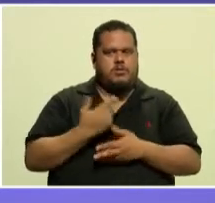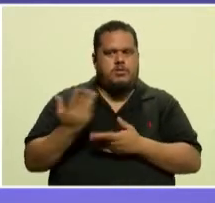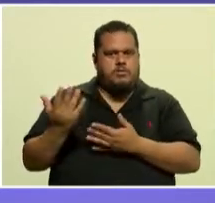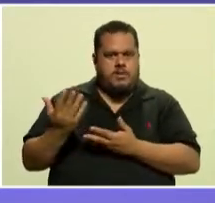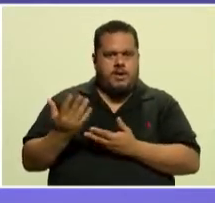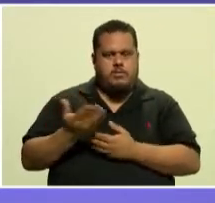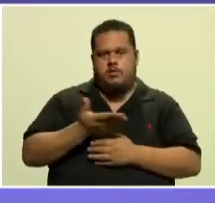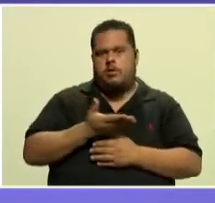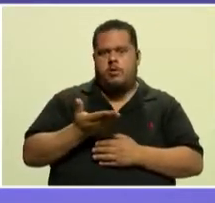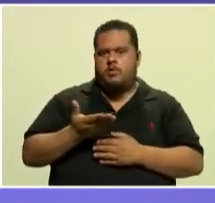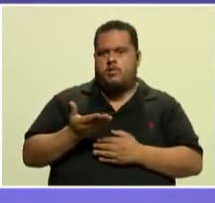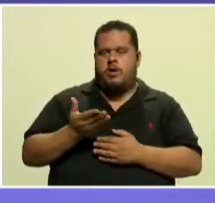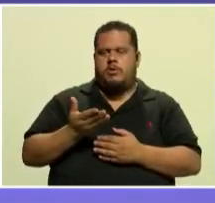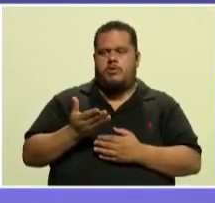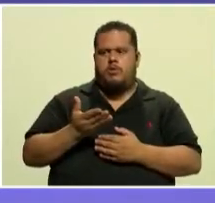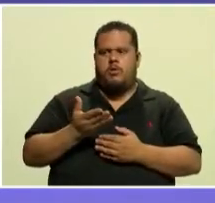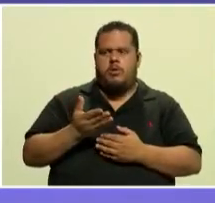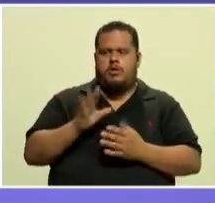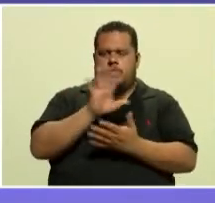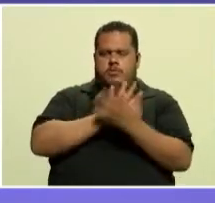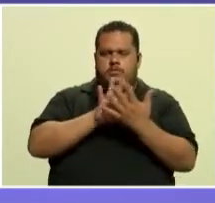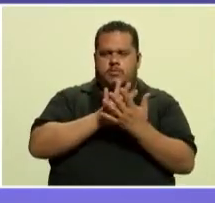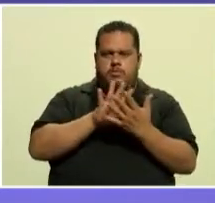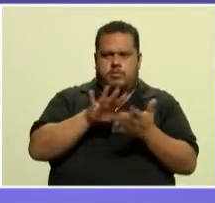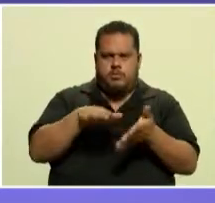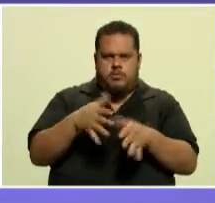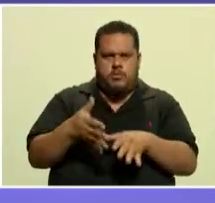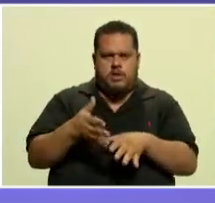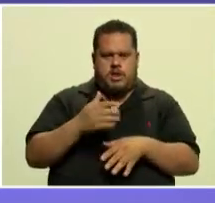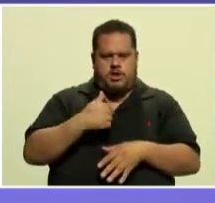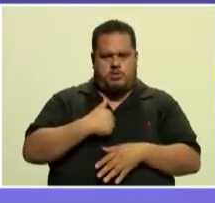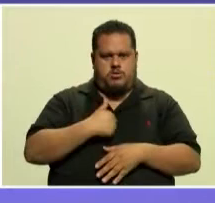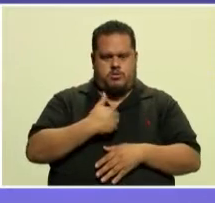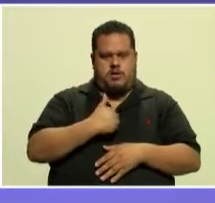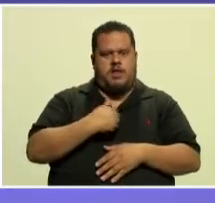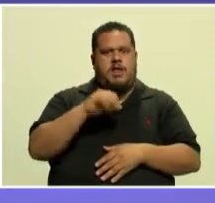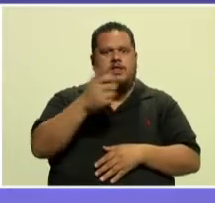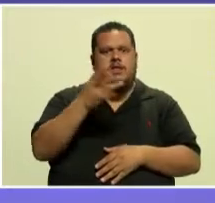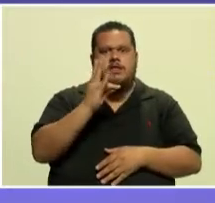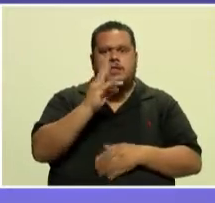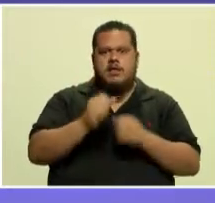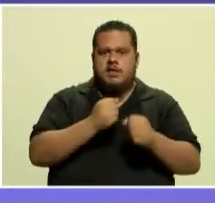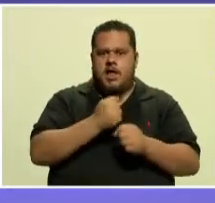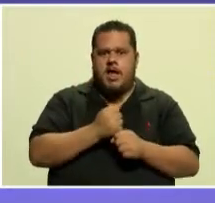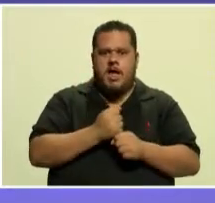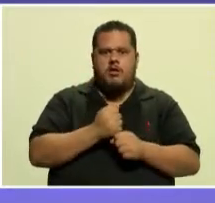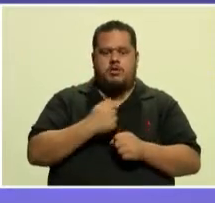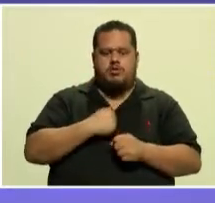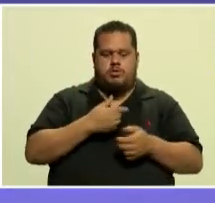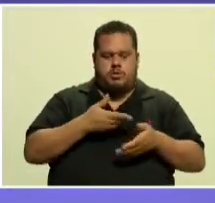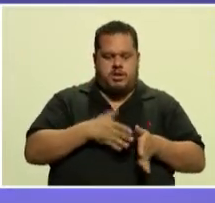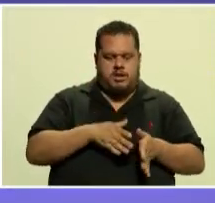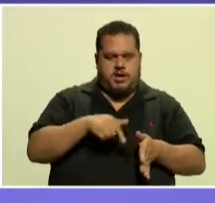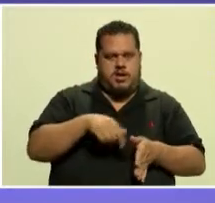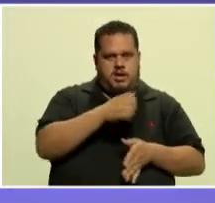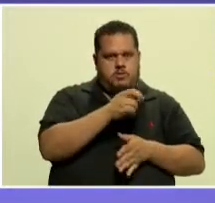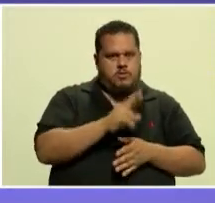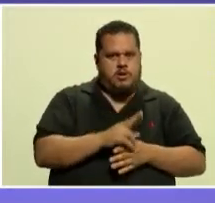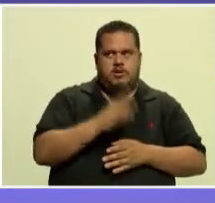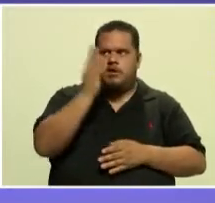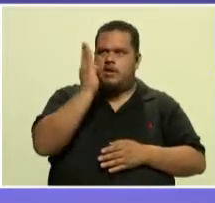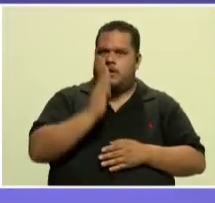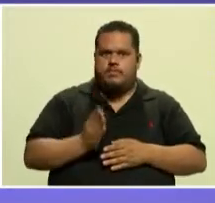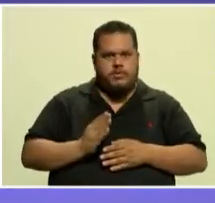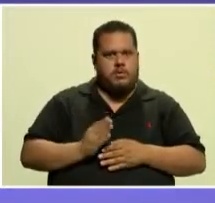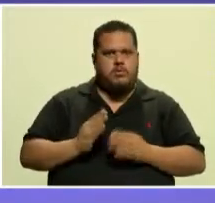cuando se confirmó su muerte, yo ya tenía 17 años, ¿verdad? Una muchacha adolescente nacida en Costa Rica que nunca